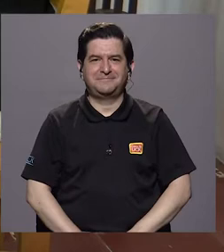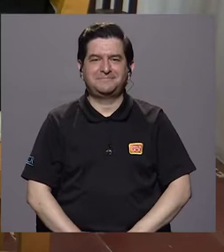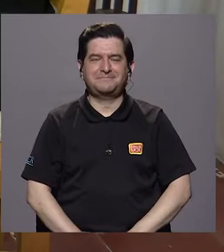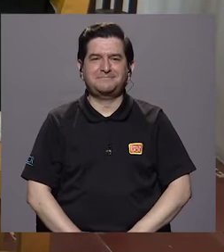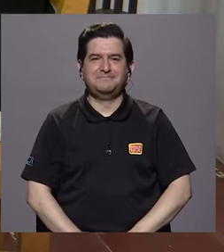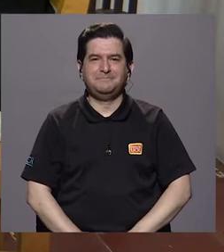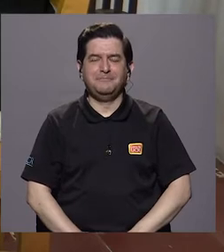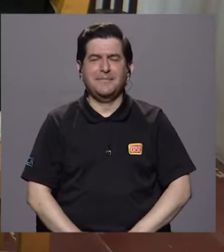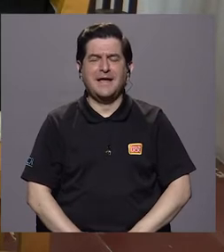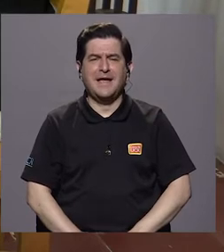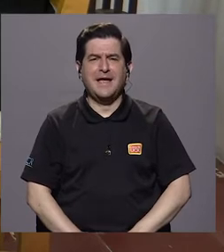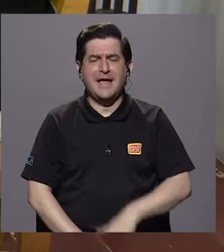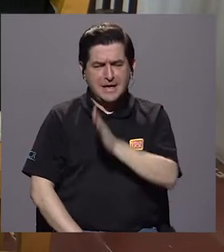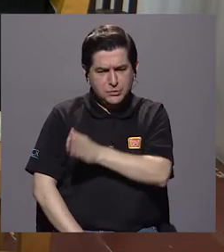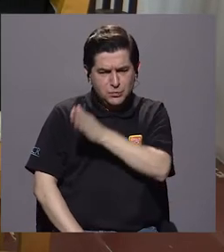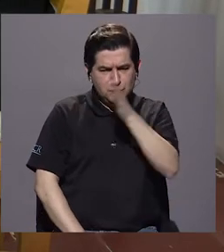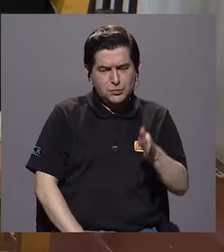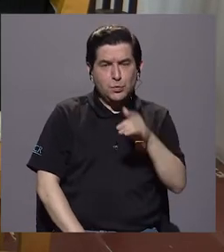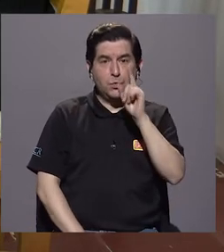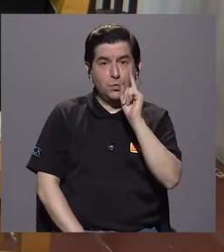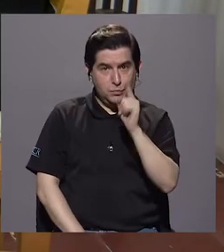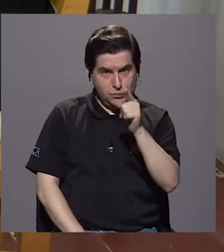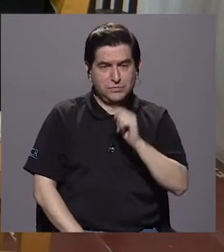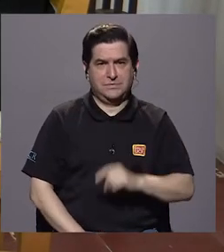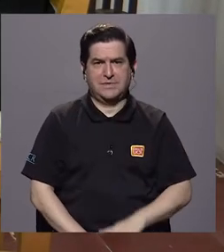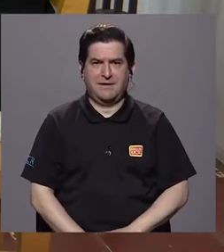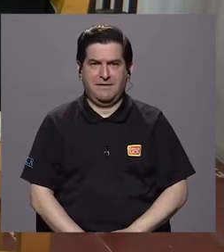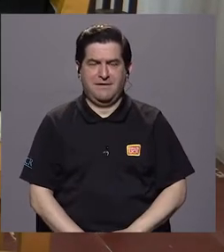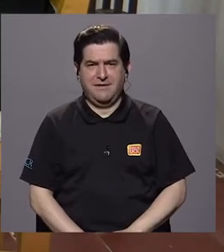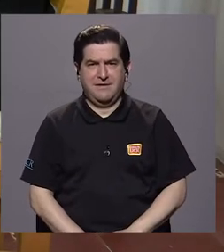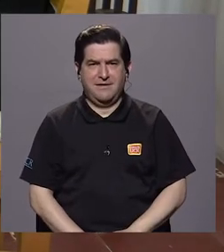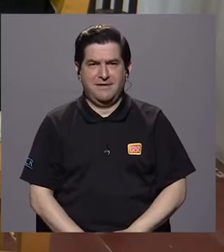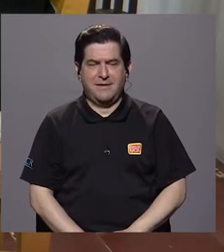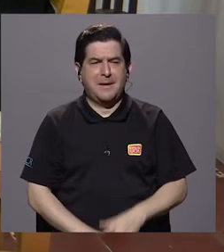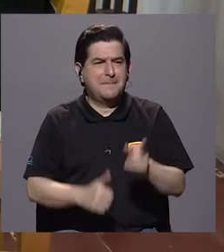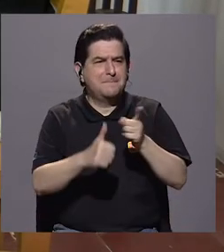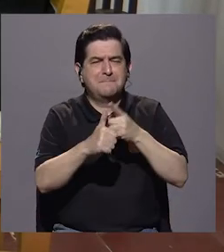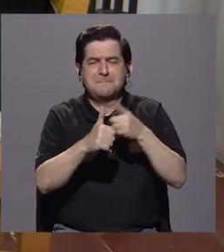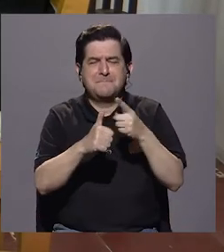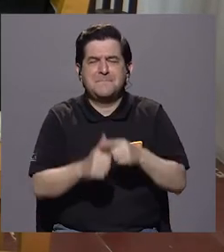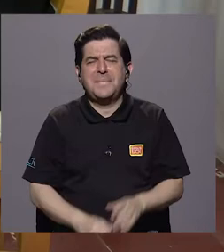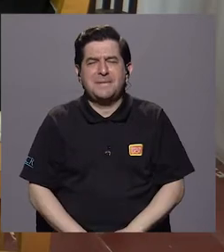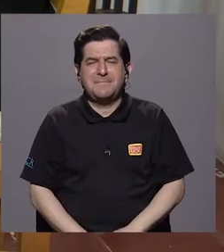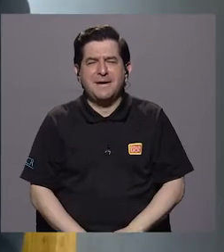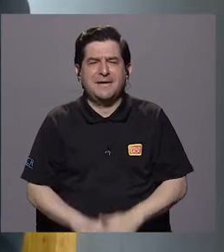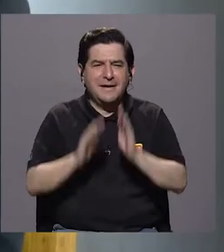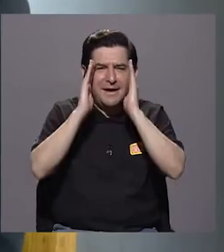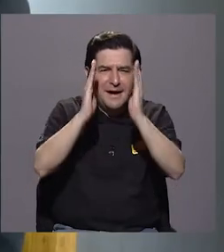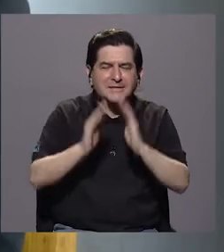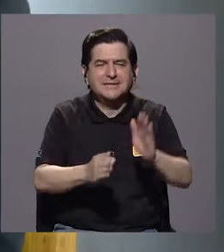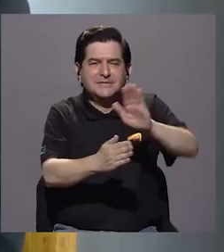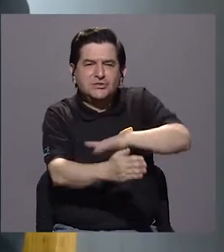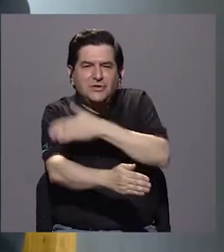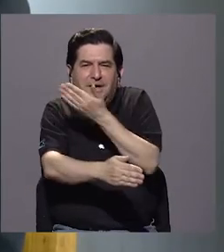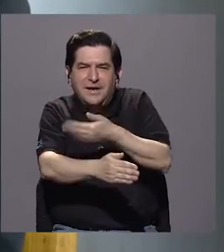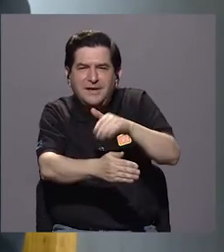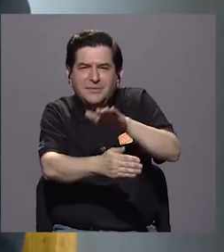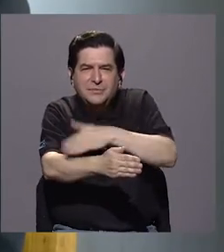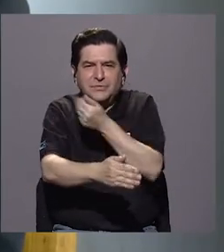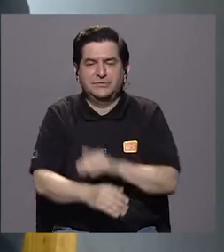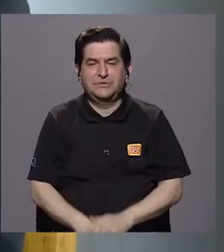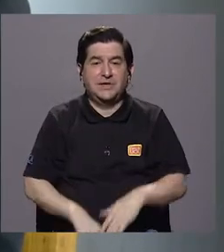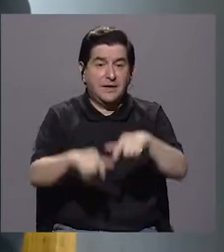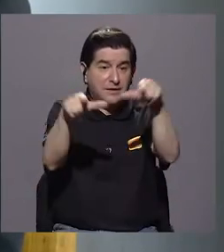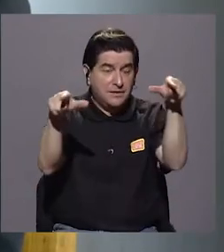en la zona sur, usted da esa primera mirada sobre cómo usted hace música. Y es ahí, en un